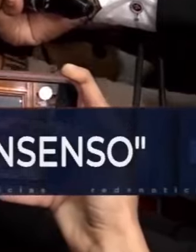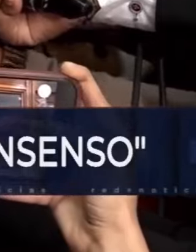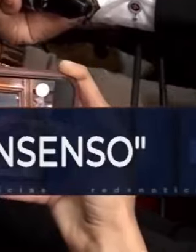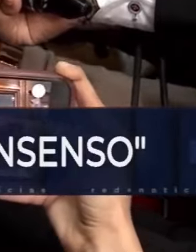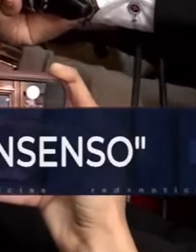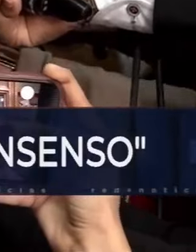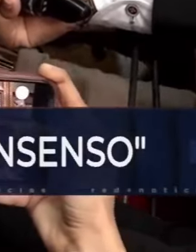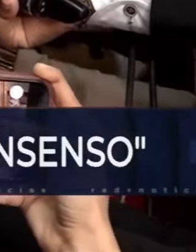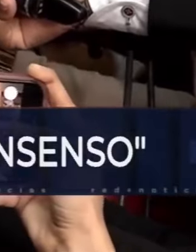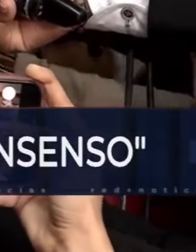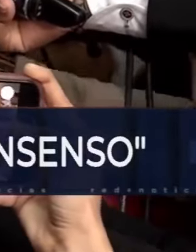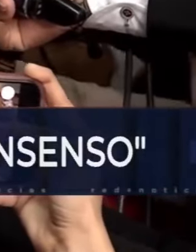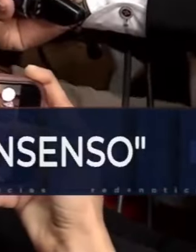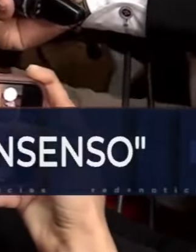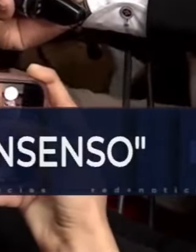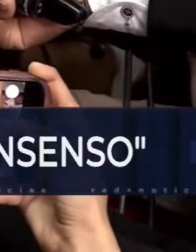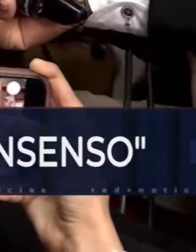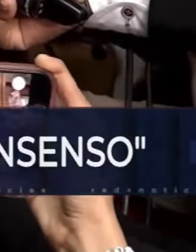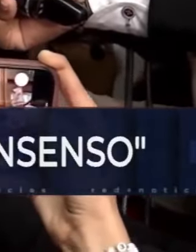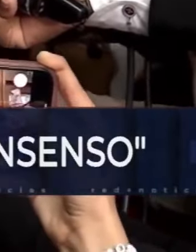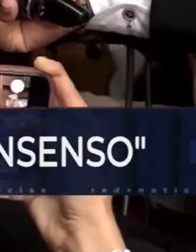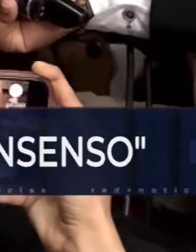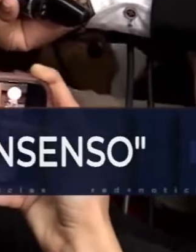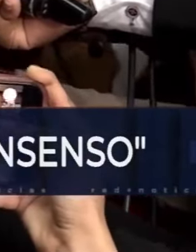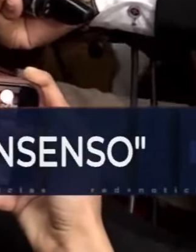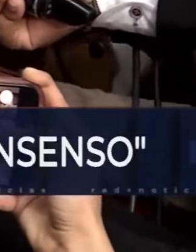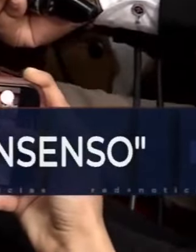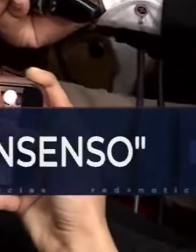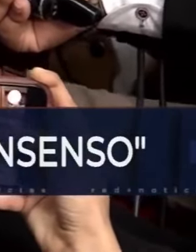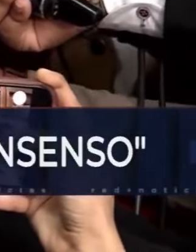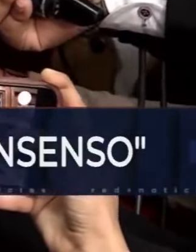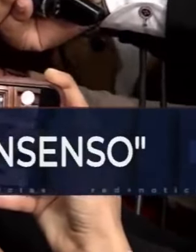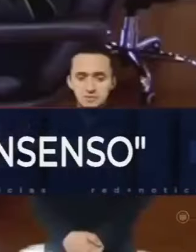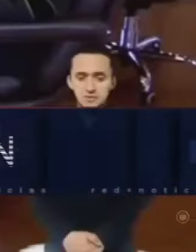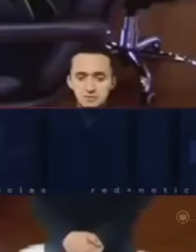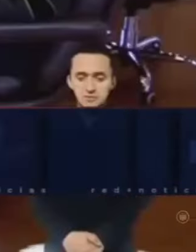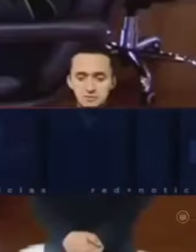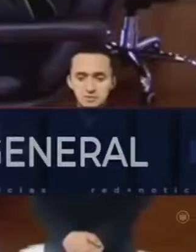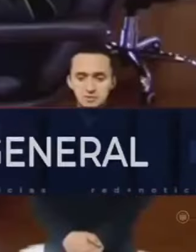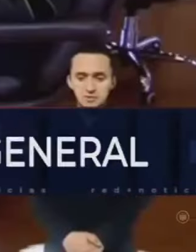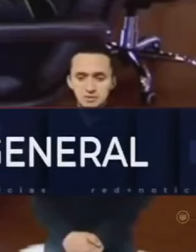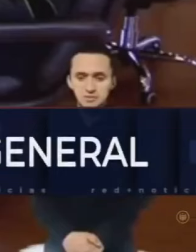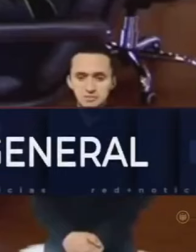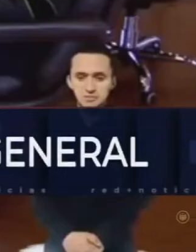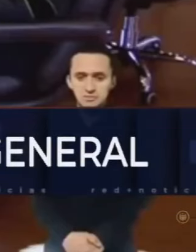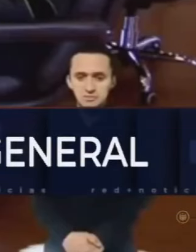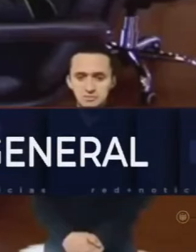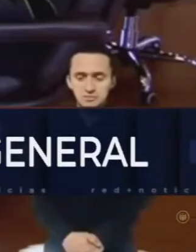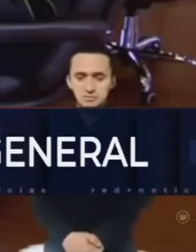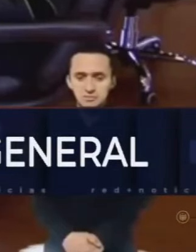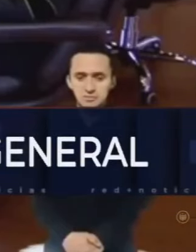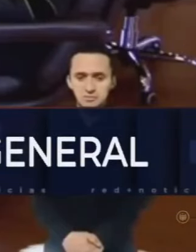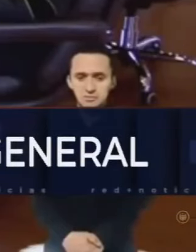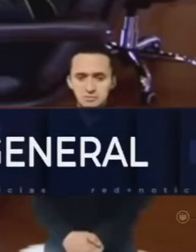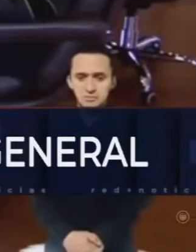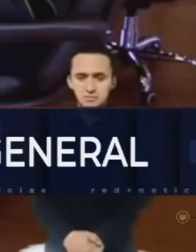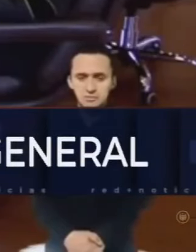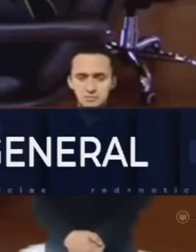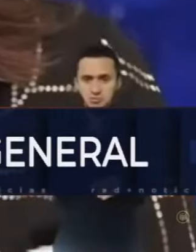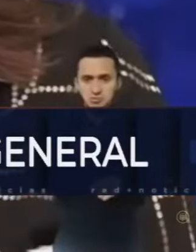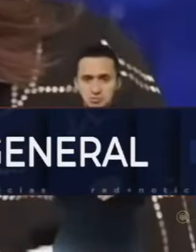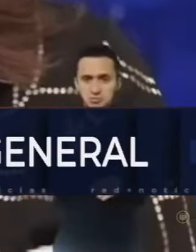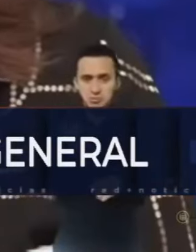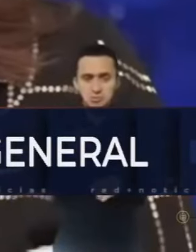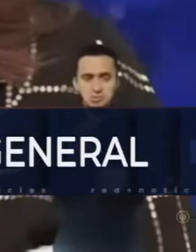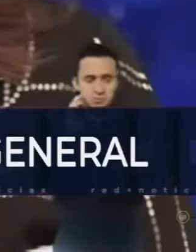mayoría que establece nuestro reglamento para declarar la elección los magistrados volverán a intentar elegir fiscal el próximo